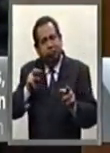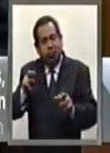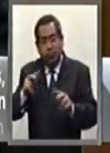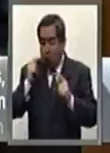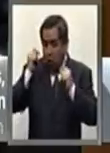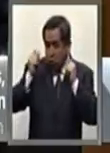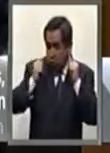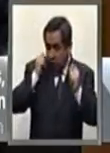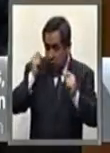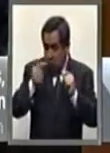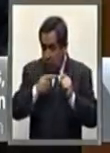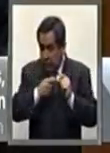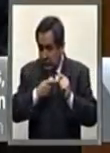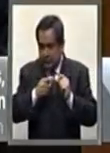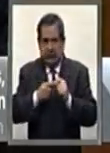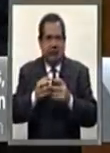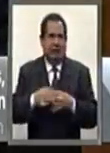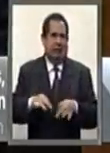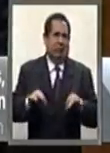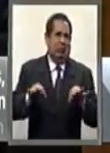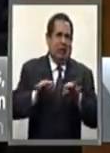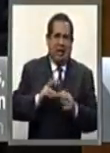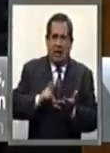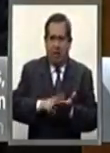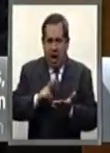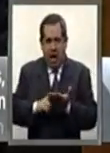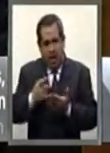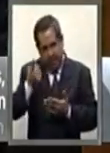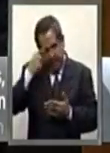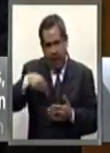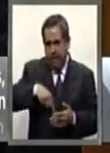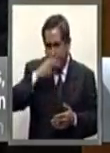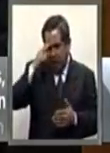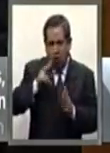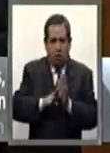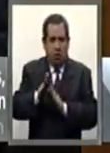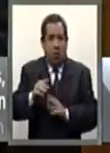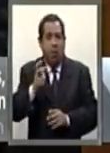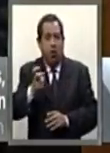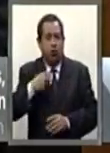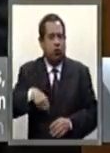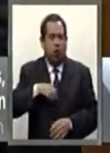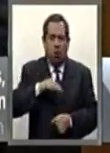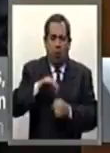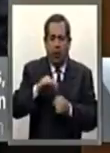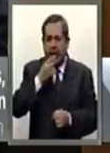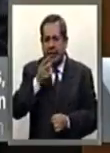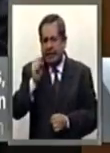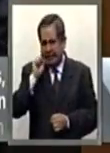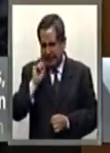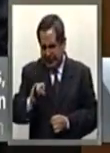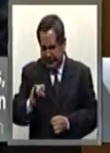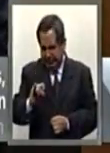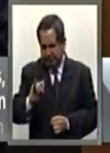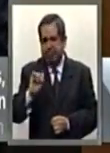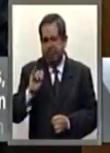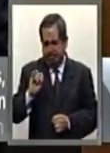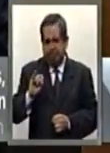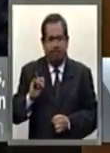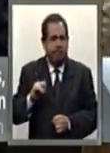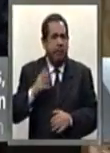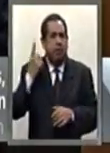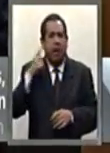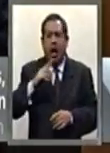turismo constituye una actividad medular para el desarrollo nacional. Por ello votaremos a favor del presente dictamen, a través del cual se busca que